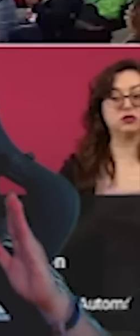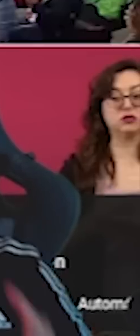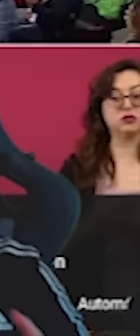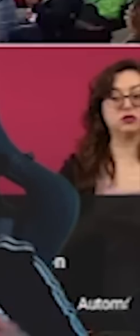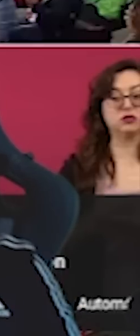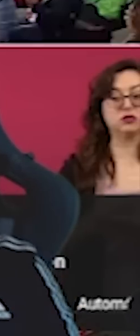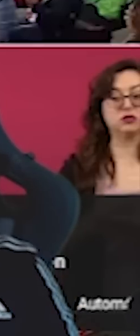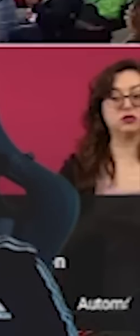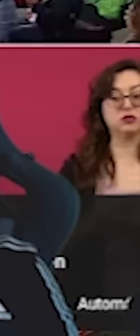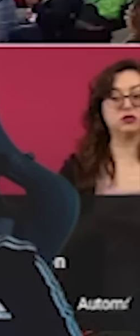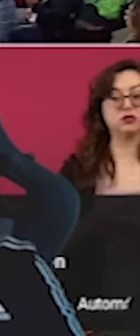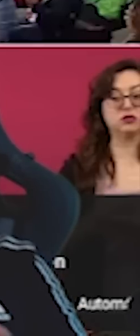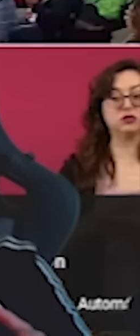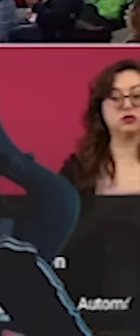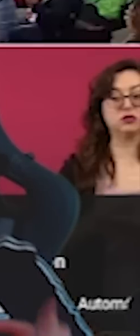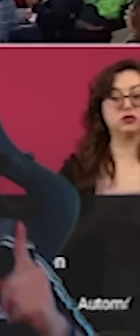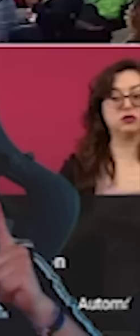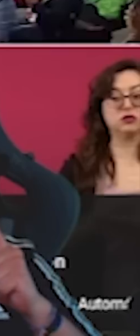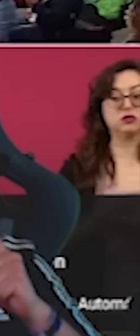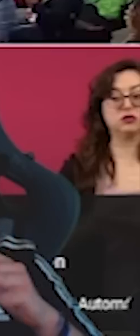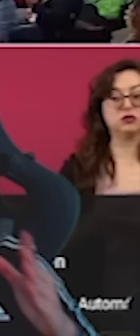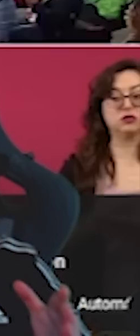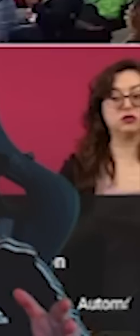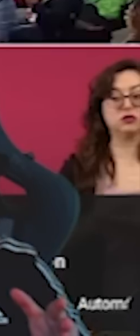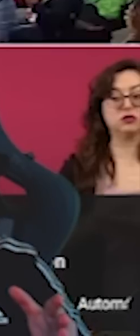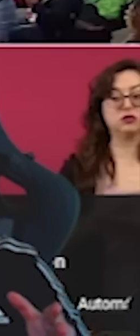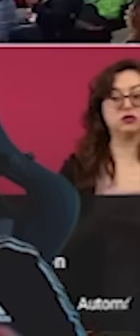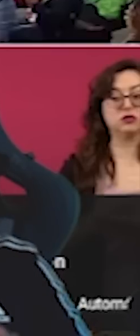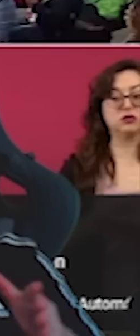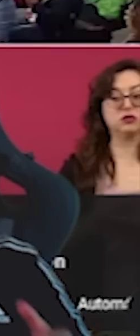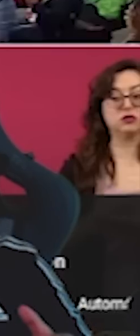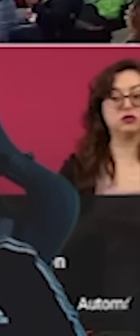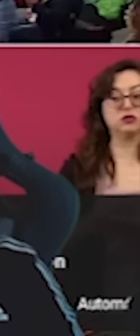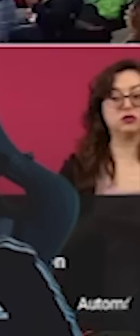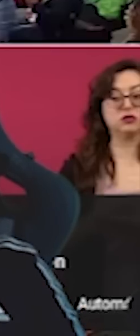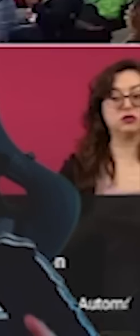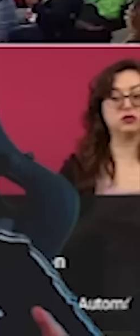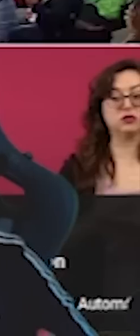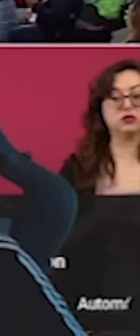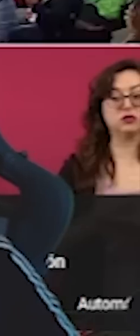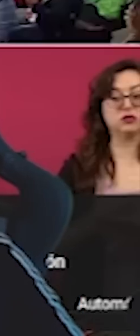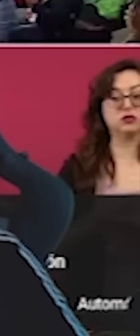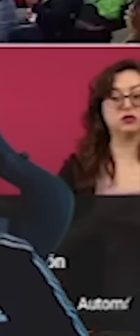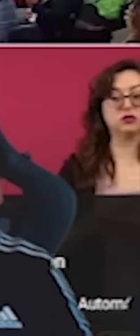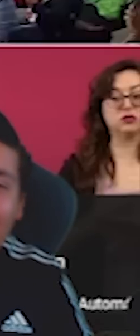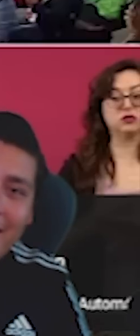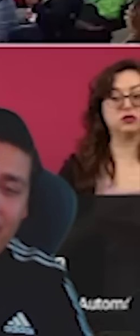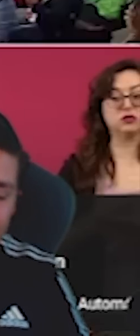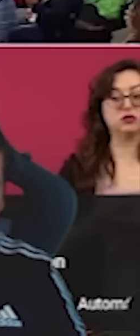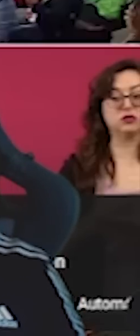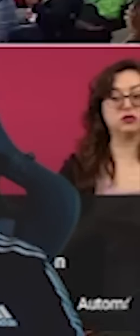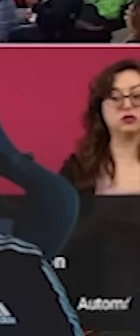darle el derecho a las mujeres de decidir por su propio cuerpo, y que ha votado también en contra de